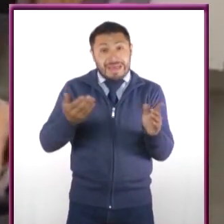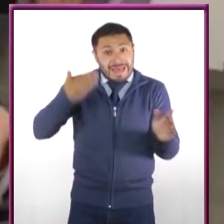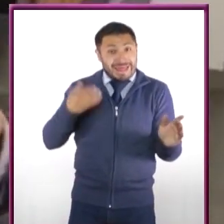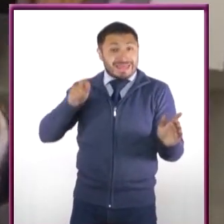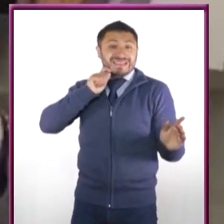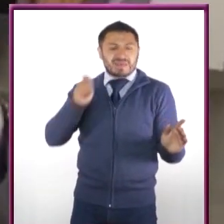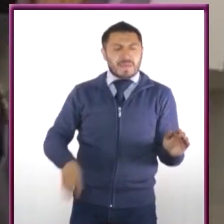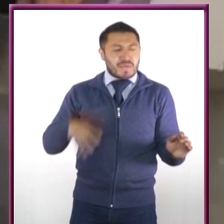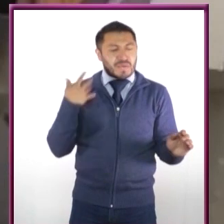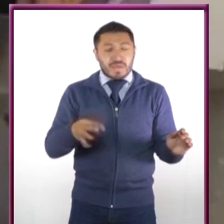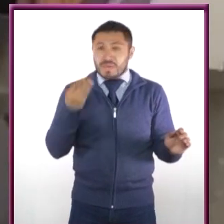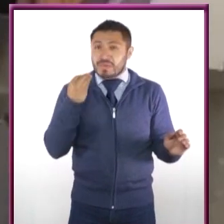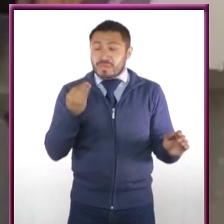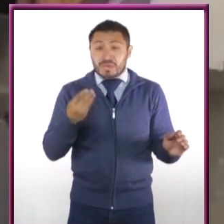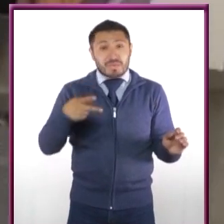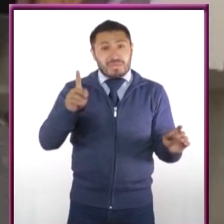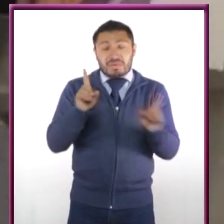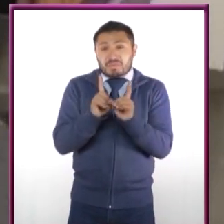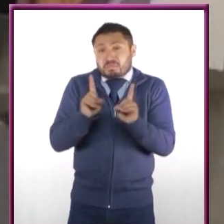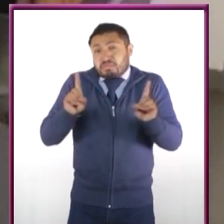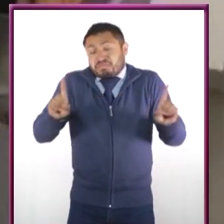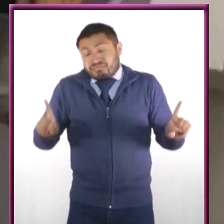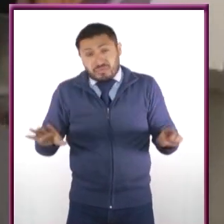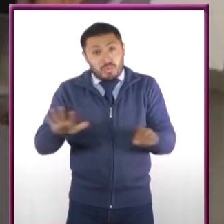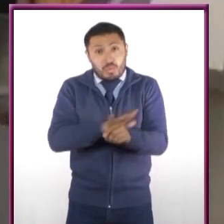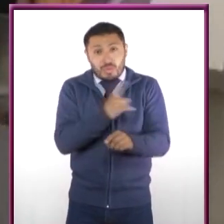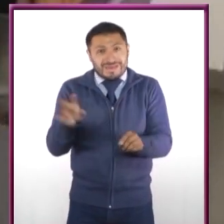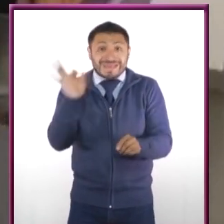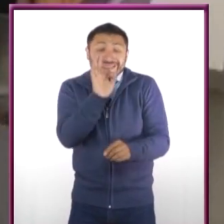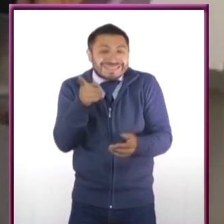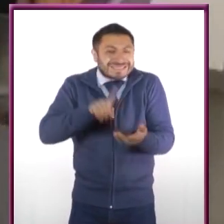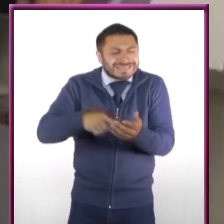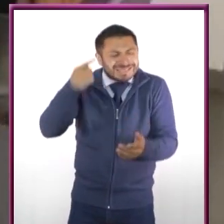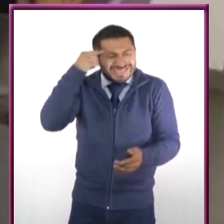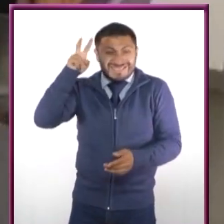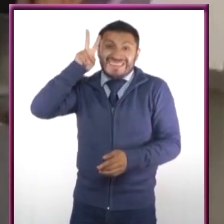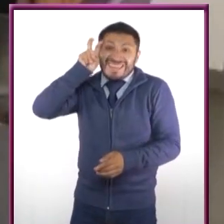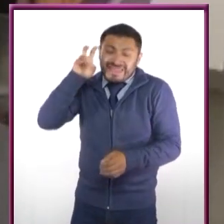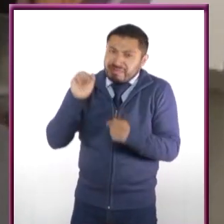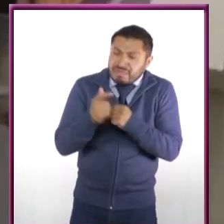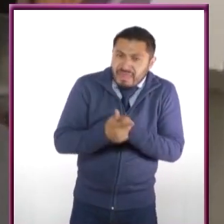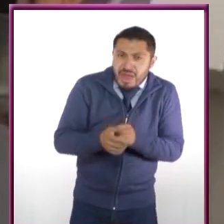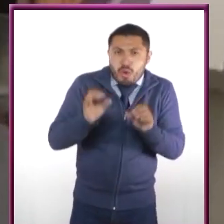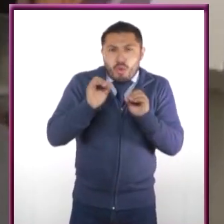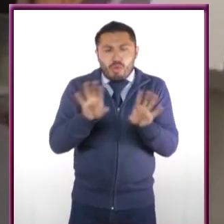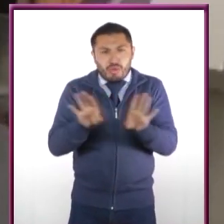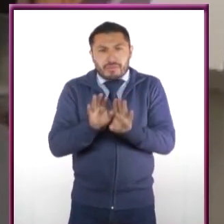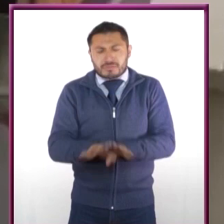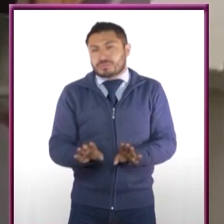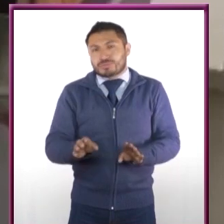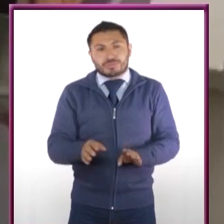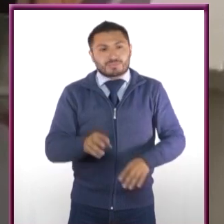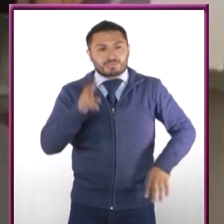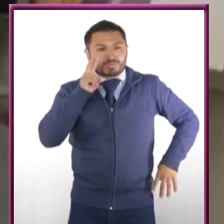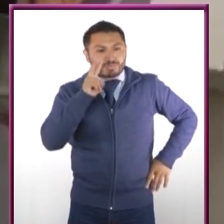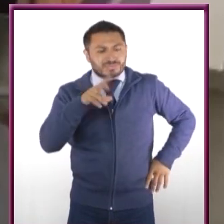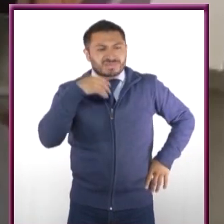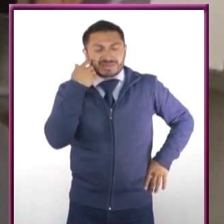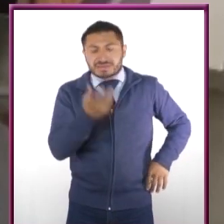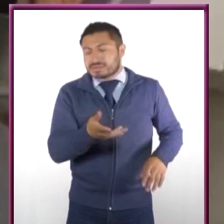tuyo. Esa falta de reconocimiento de que a lo mejor había algo de envidia, ¿no? O a lo mejor había algo de recelo hacia ese